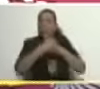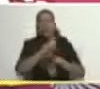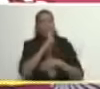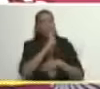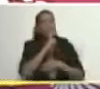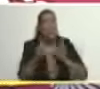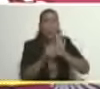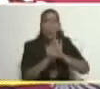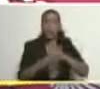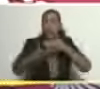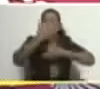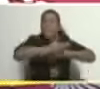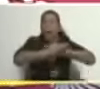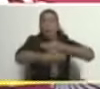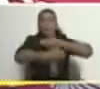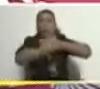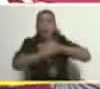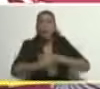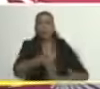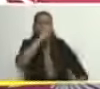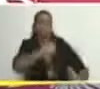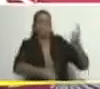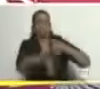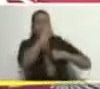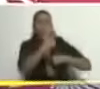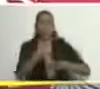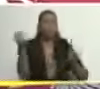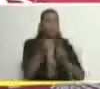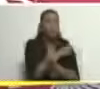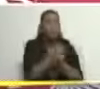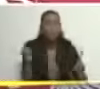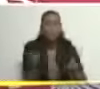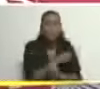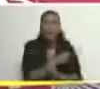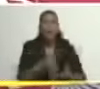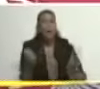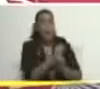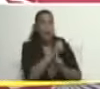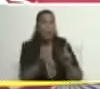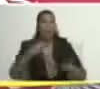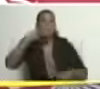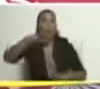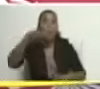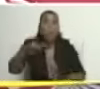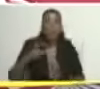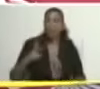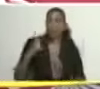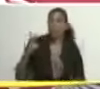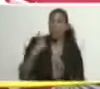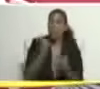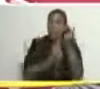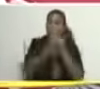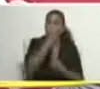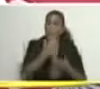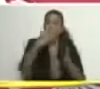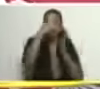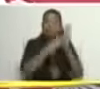criminales, bloqueos, amenazas de agresión, agresiones políticas, diplomáticas,